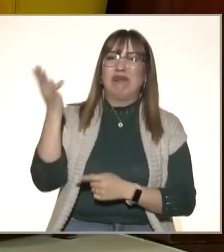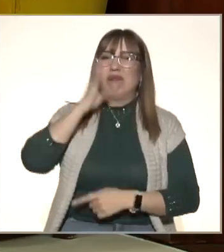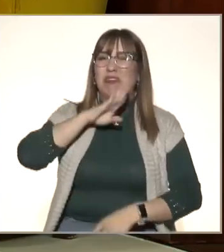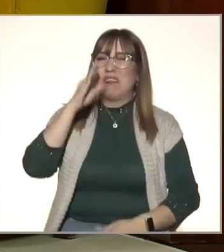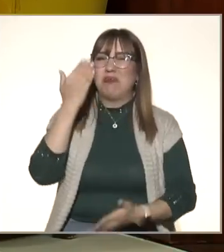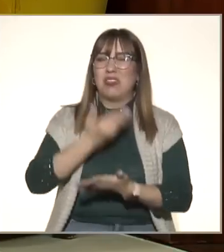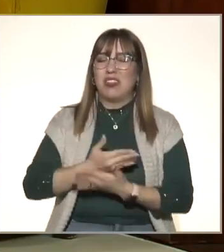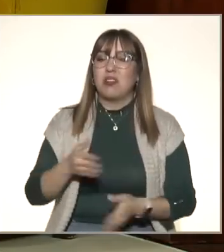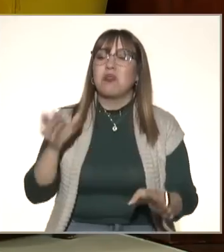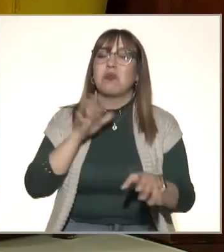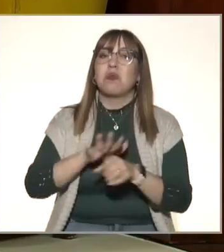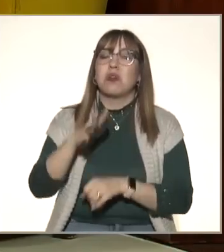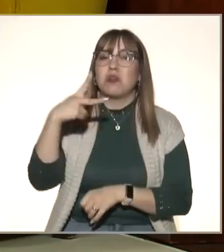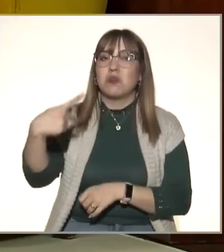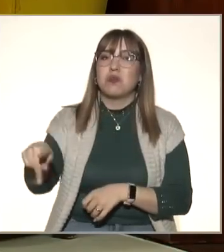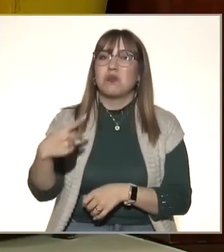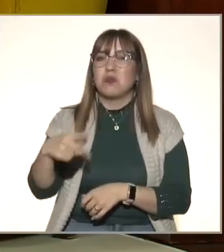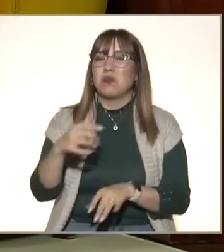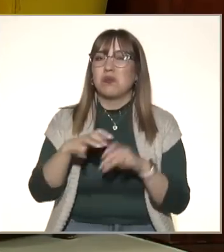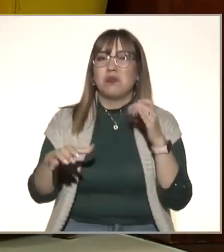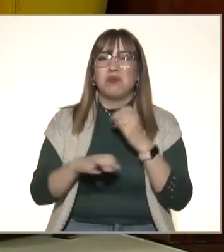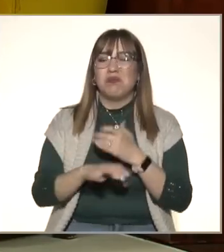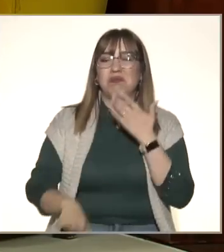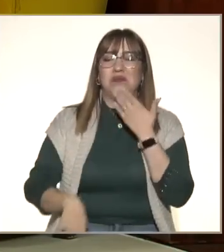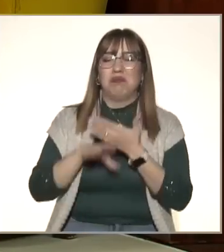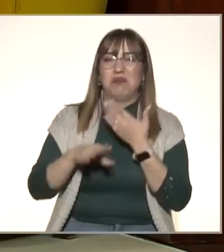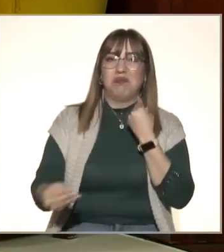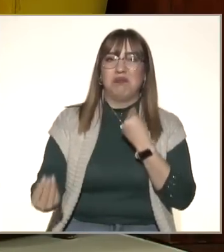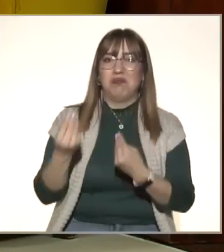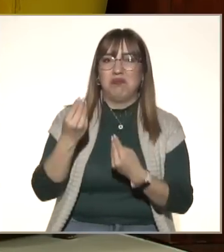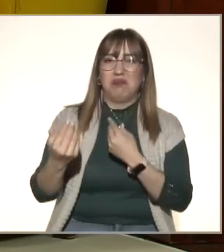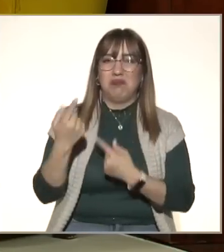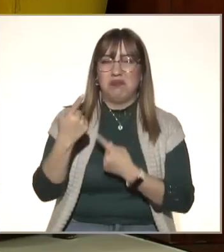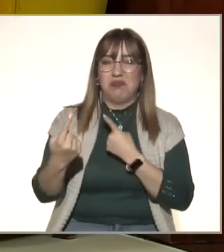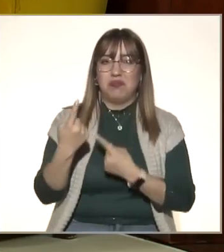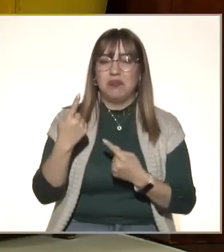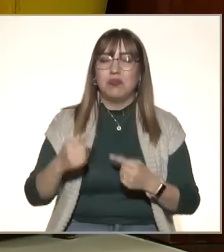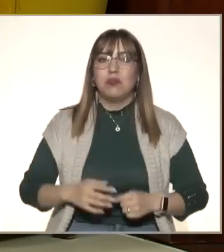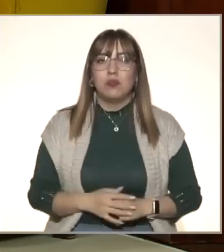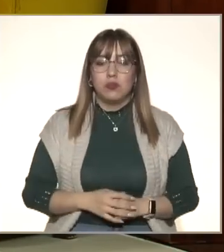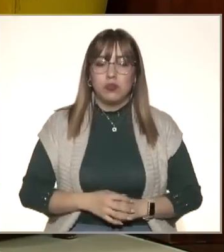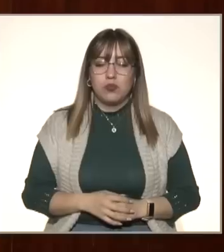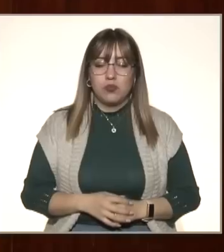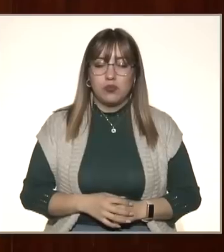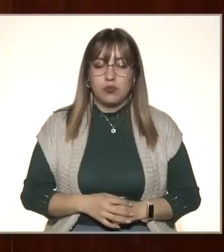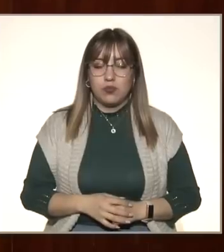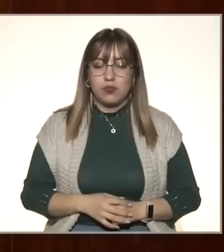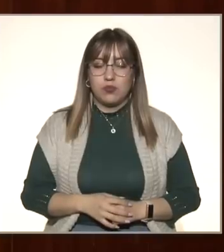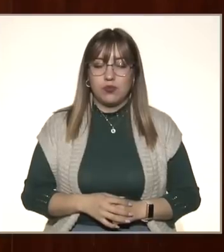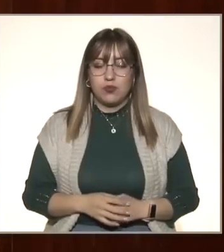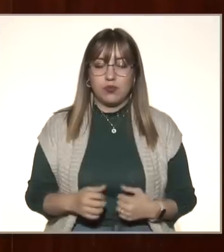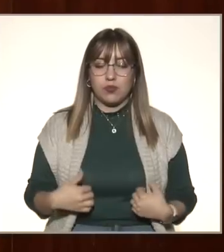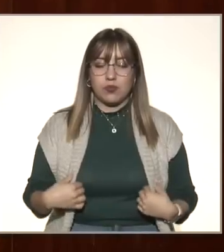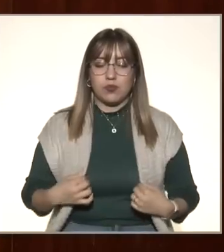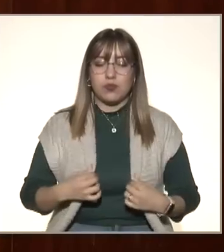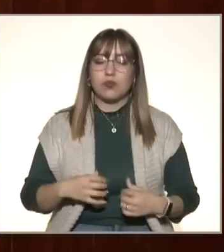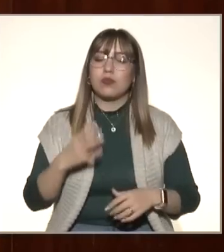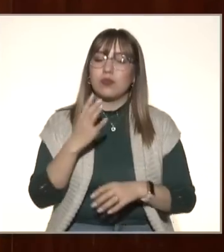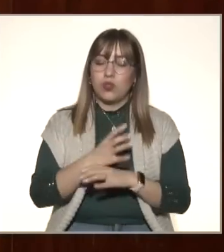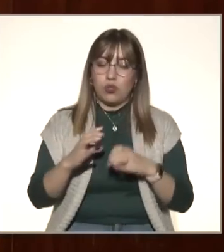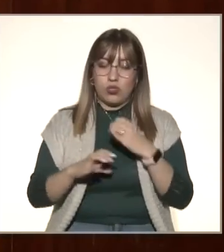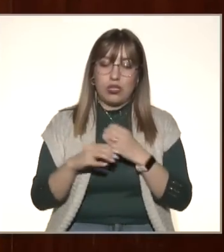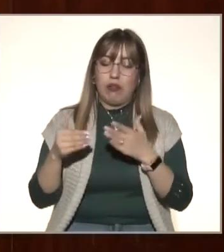estos sentimientos que son aflictivos, ¿no? Que es enojo, frustración, etcétera, vienen de necesidades que no están siendo